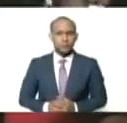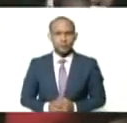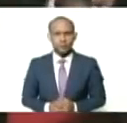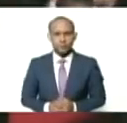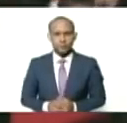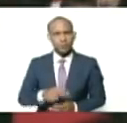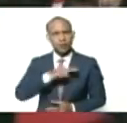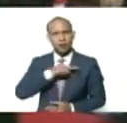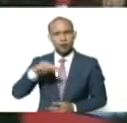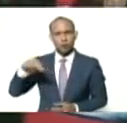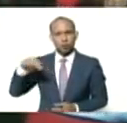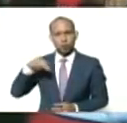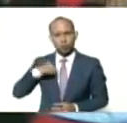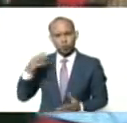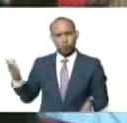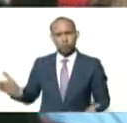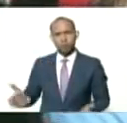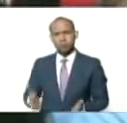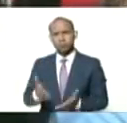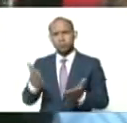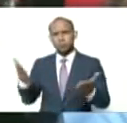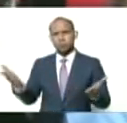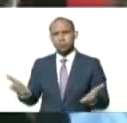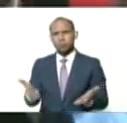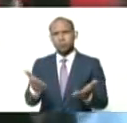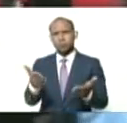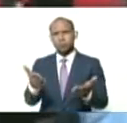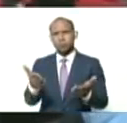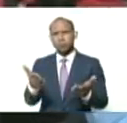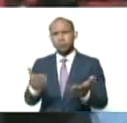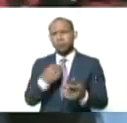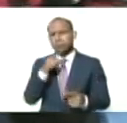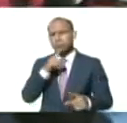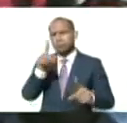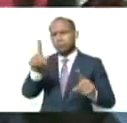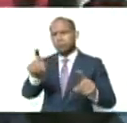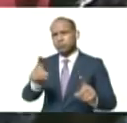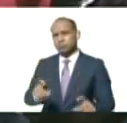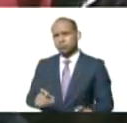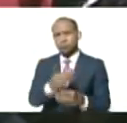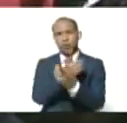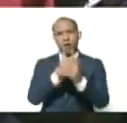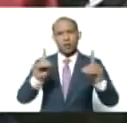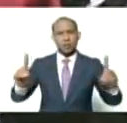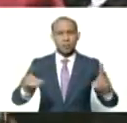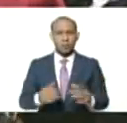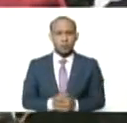Y que nosotros vayamos a la mejor consulta, a la más democrática de